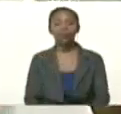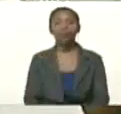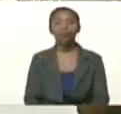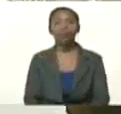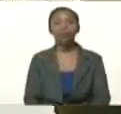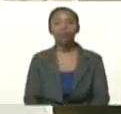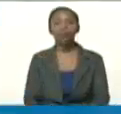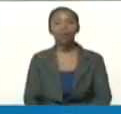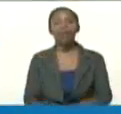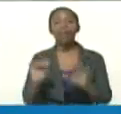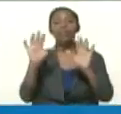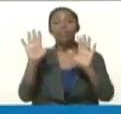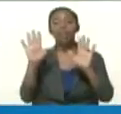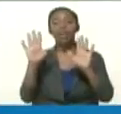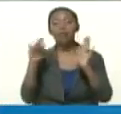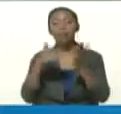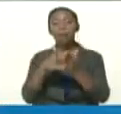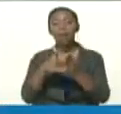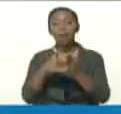10.000 petro.